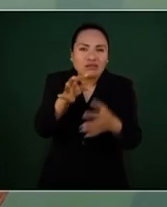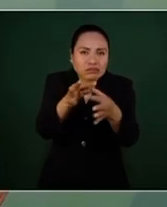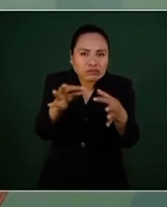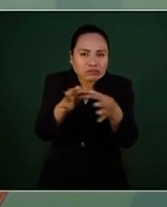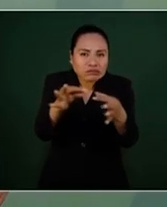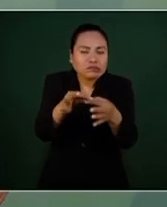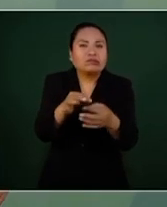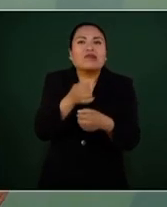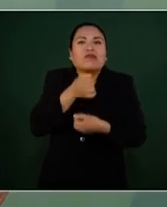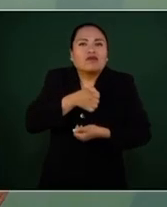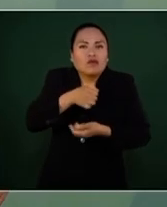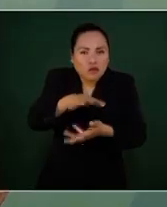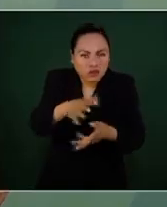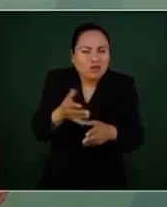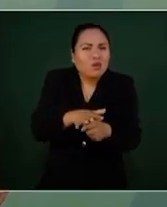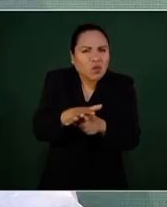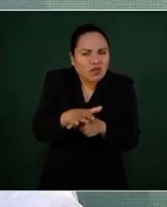y